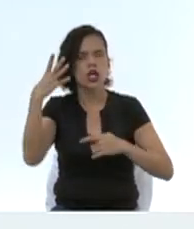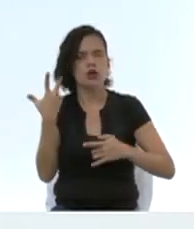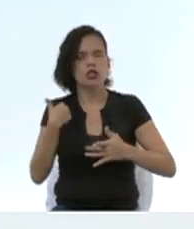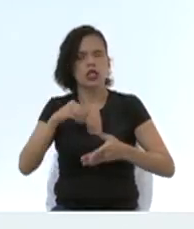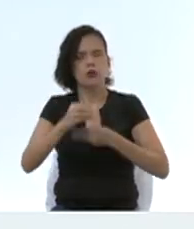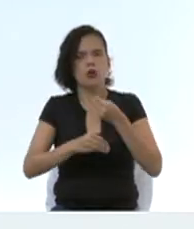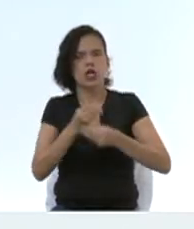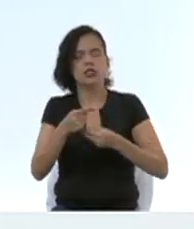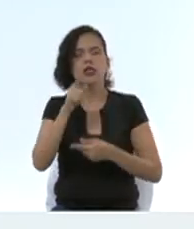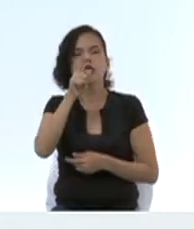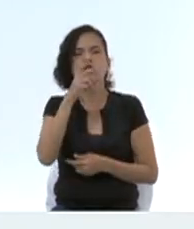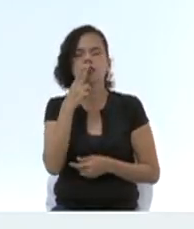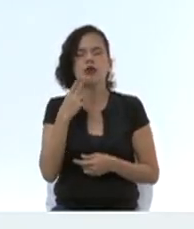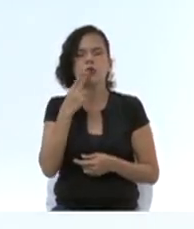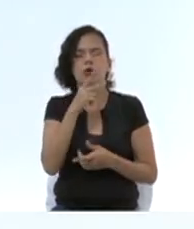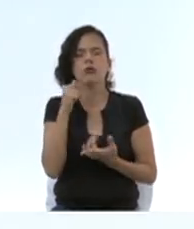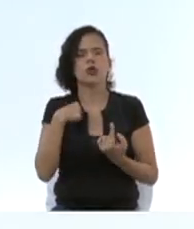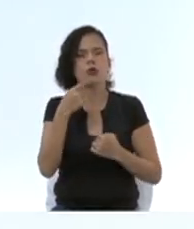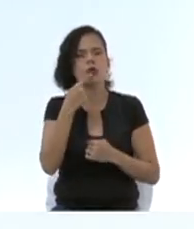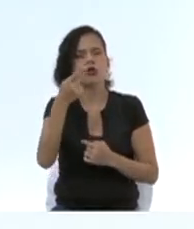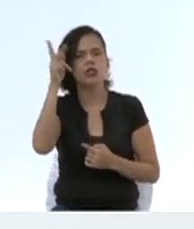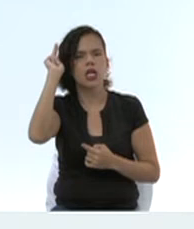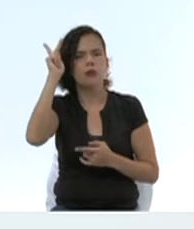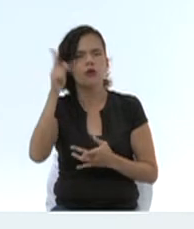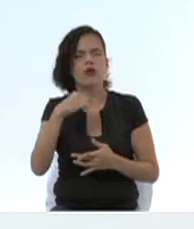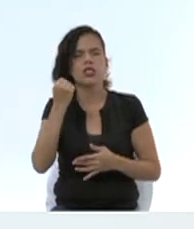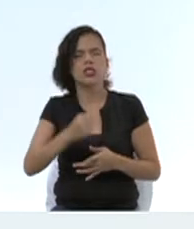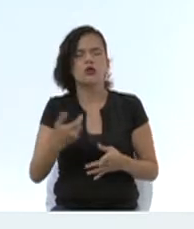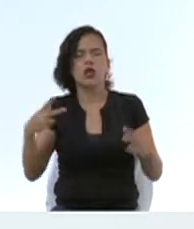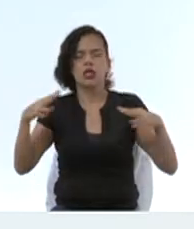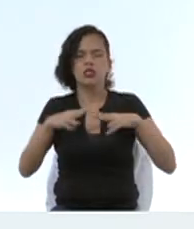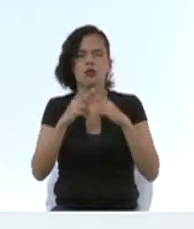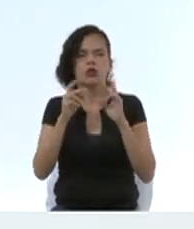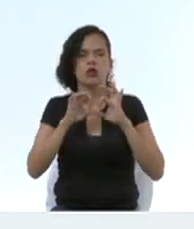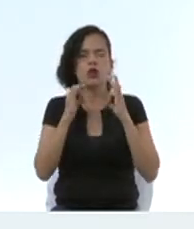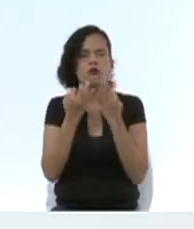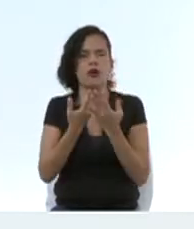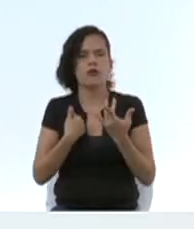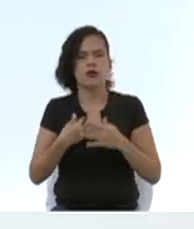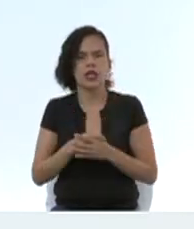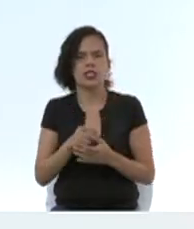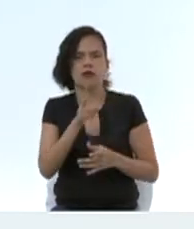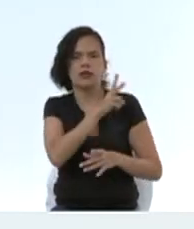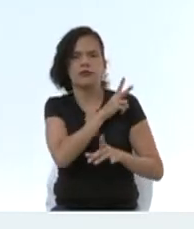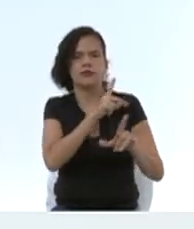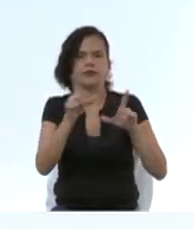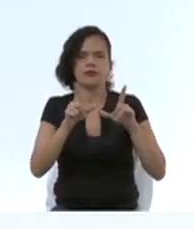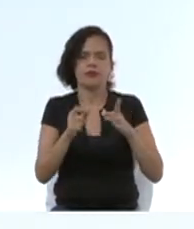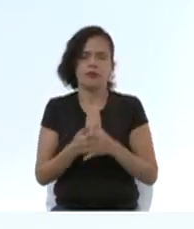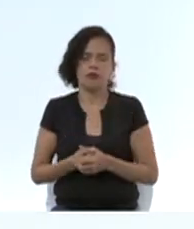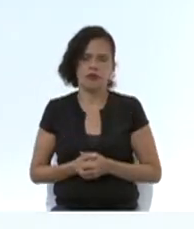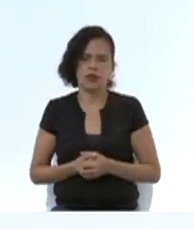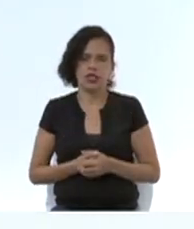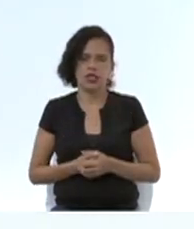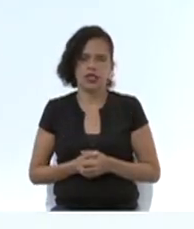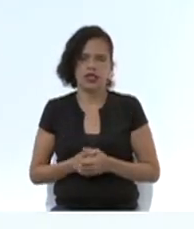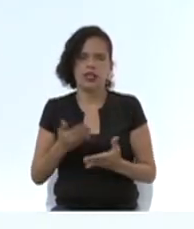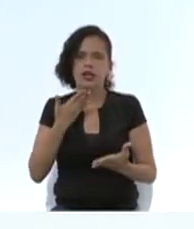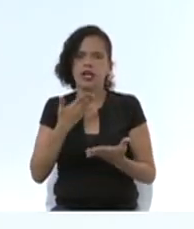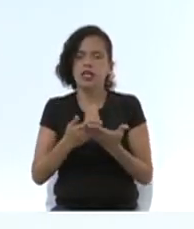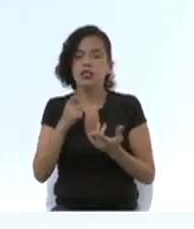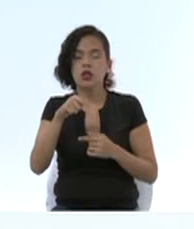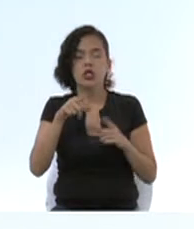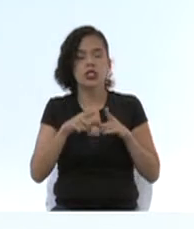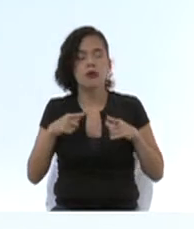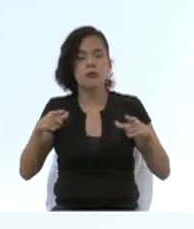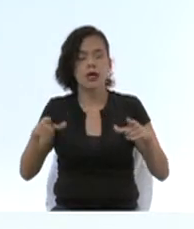hacer y ese compromiso de, como dice la profe, garantizar ese encuentro con la familia a través de los medios disponibles. ¿Cierto, mi profe? Así es, agradecidas de este